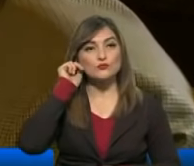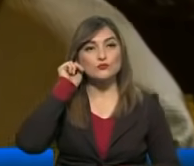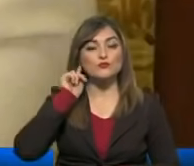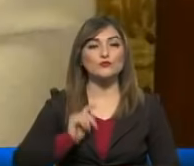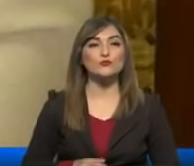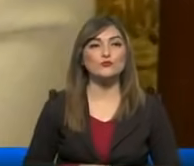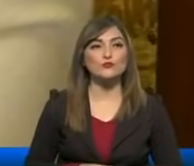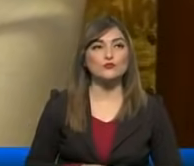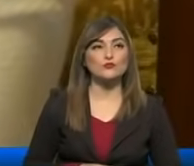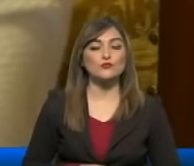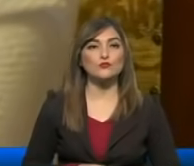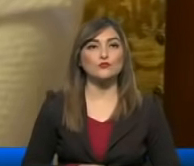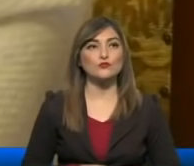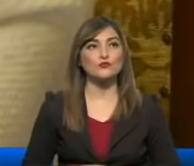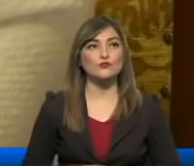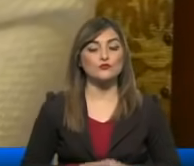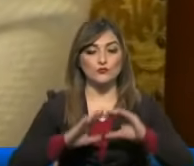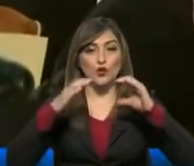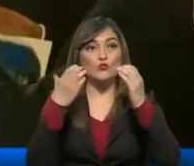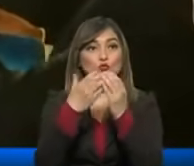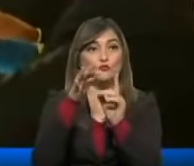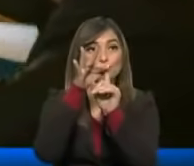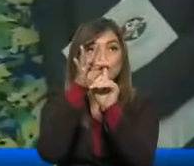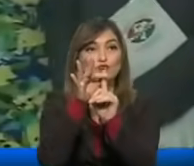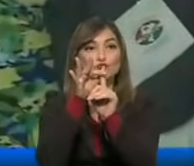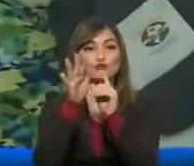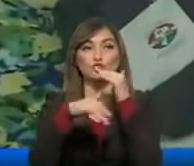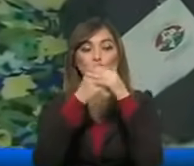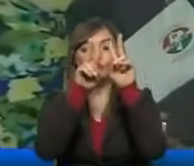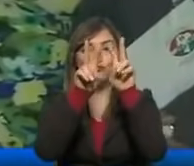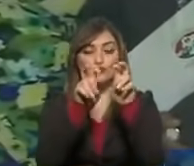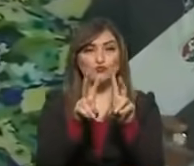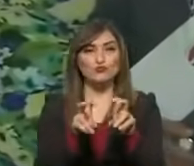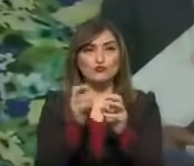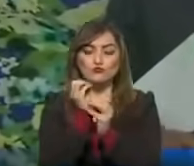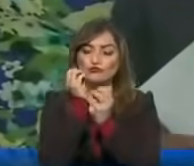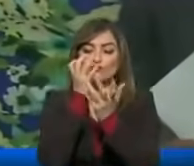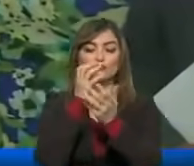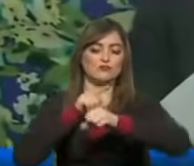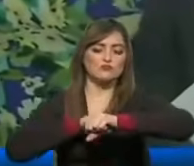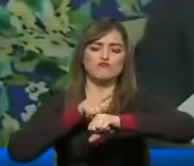serán conocidos en esta comisión y en el menor tiempo posible,